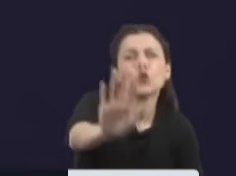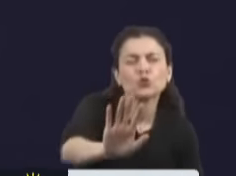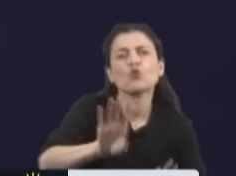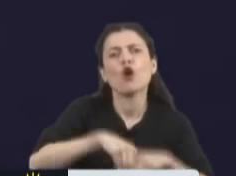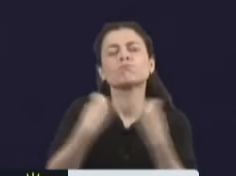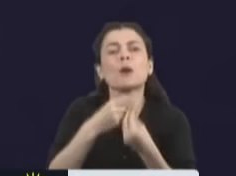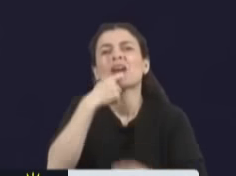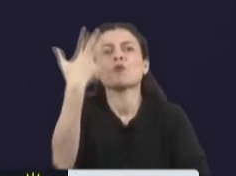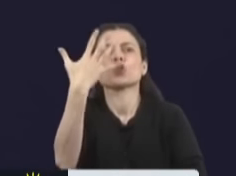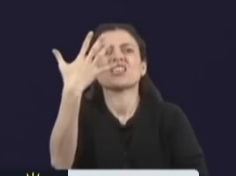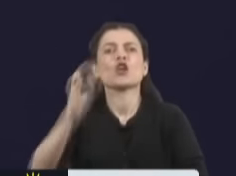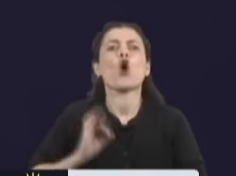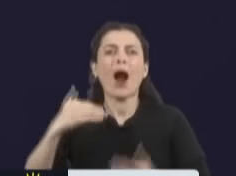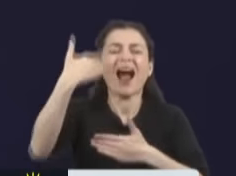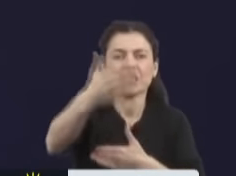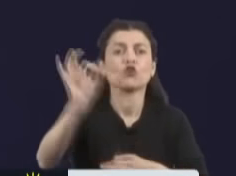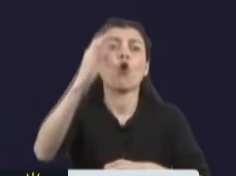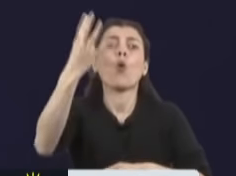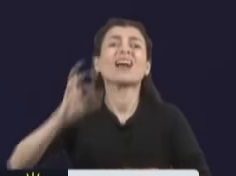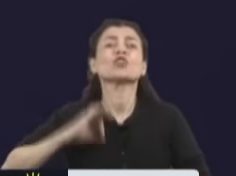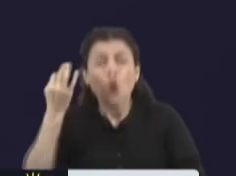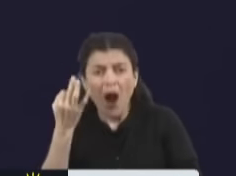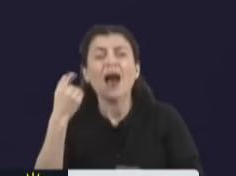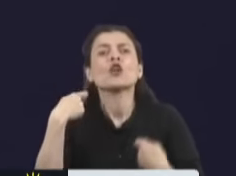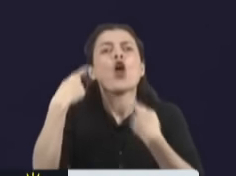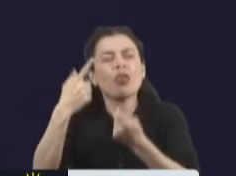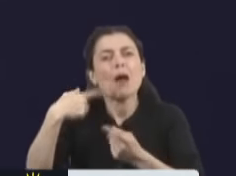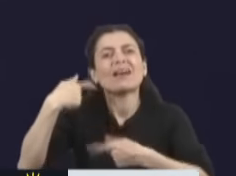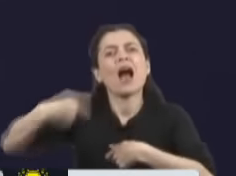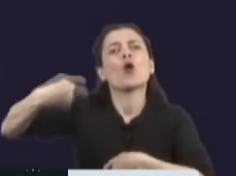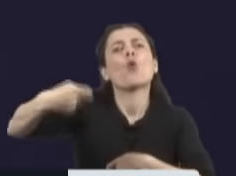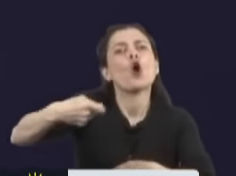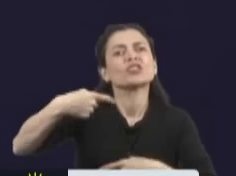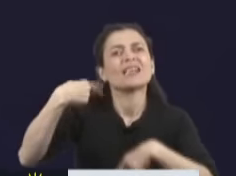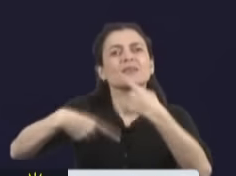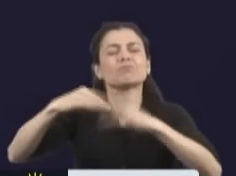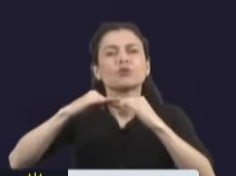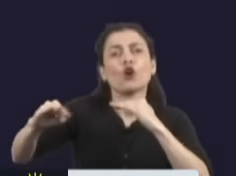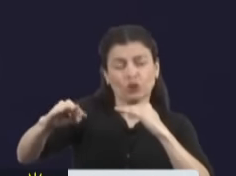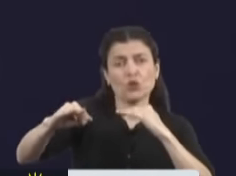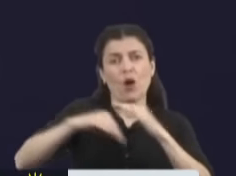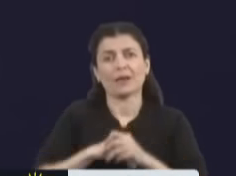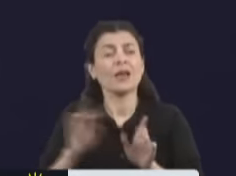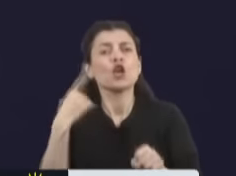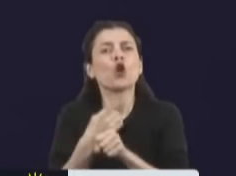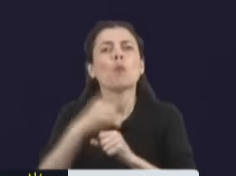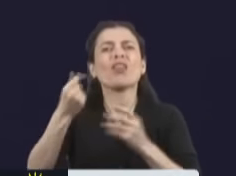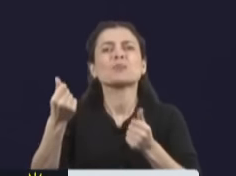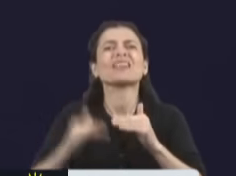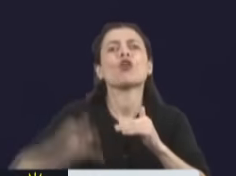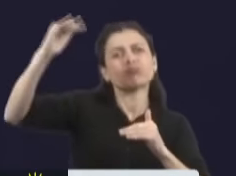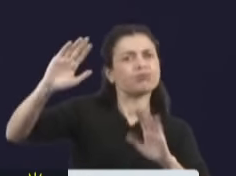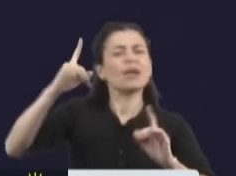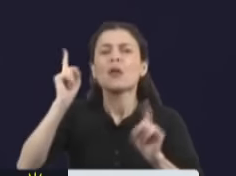años o cuatro si se adhieren al régimen de regularización no se les va a poder aplicar alícuotas mayores por su patrimonio Durante los periodos que se